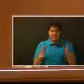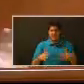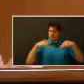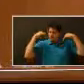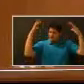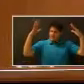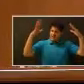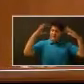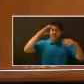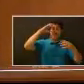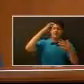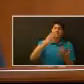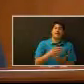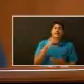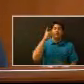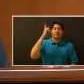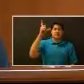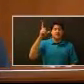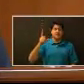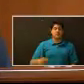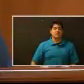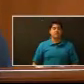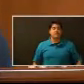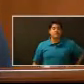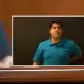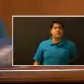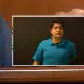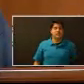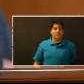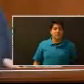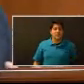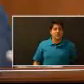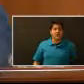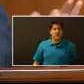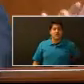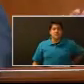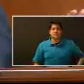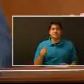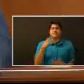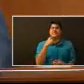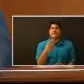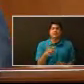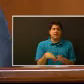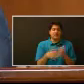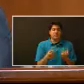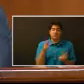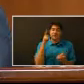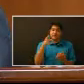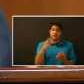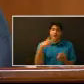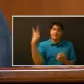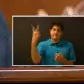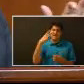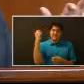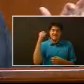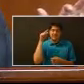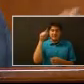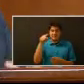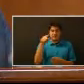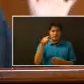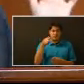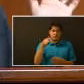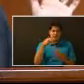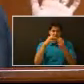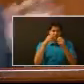gigante. Creámosle al Señor. Y aquí dice, entonces voy contigo y derrotarás a tus.